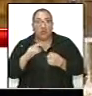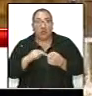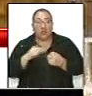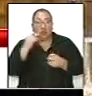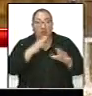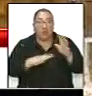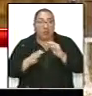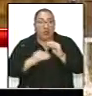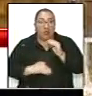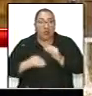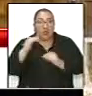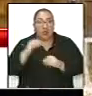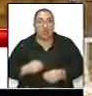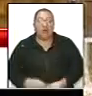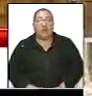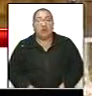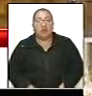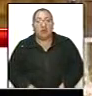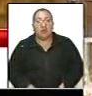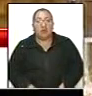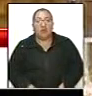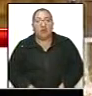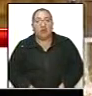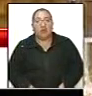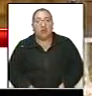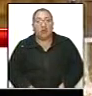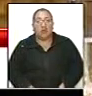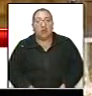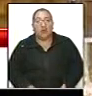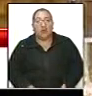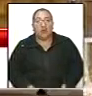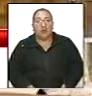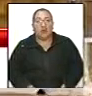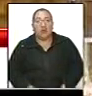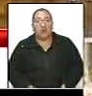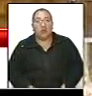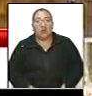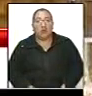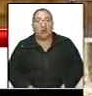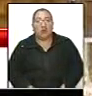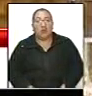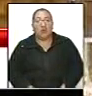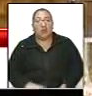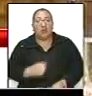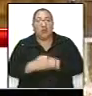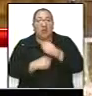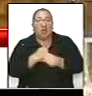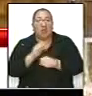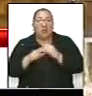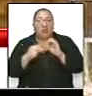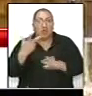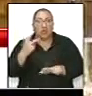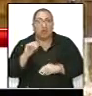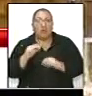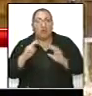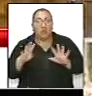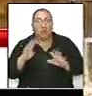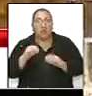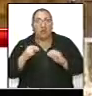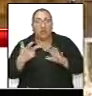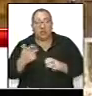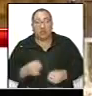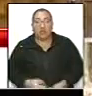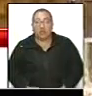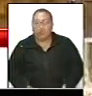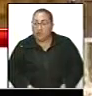arriba en términos de su calidad. Si nosotros vemos entre el año 2009 y